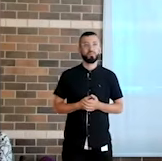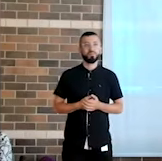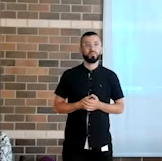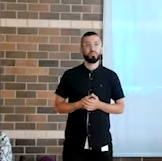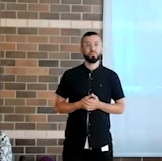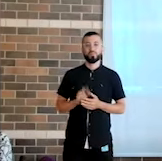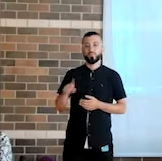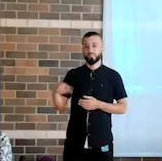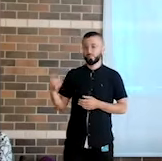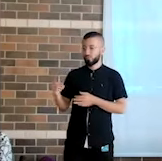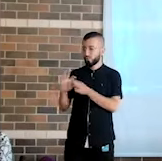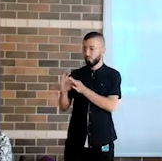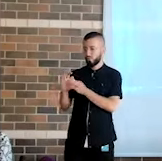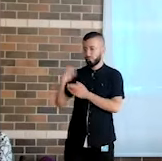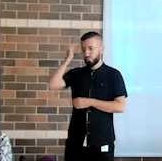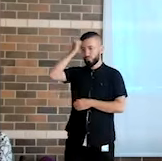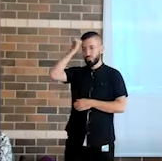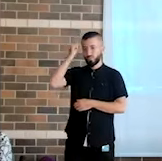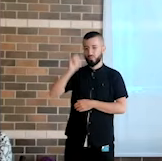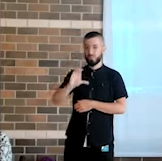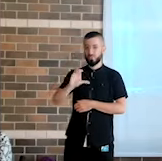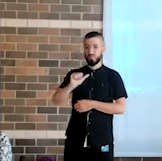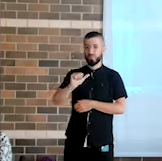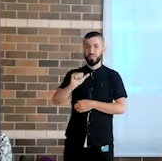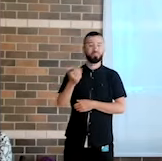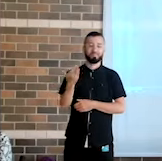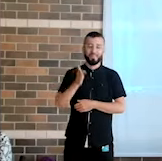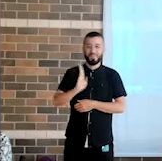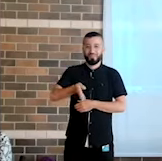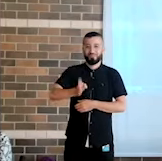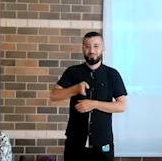al profesor Carlos, también